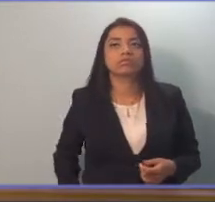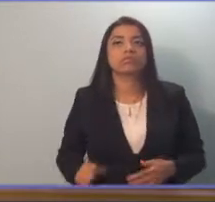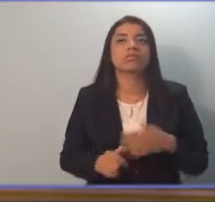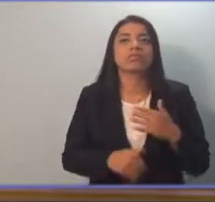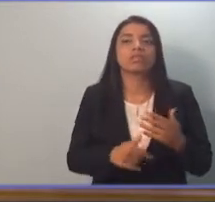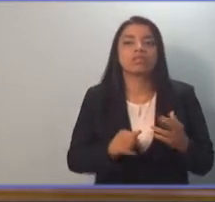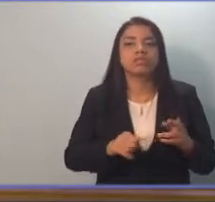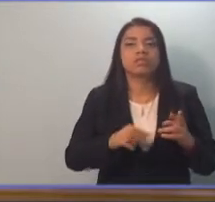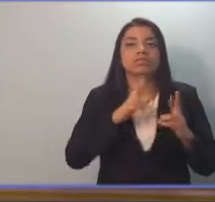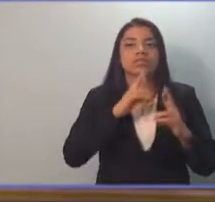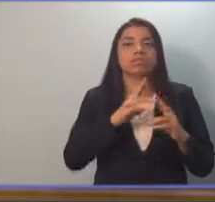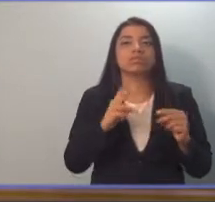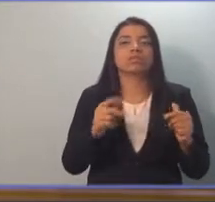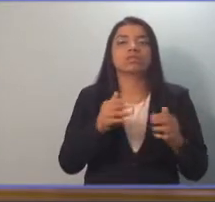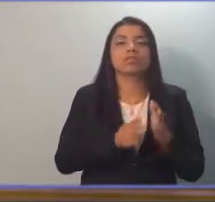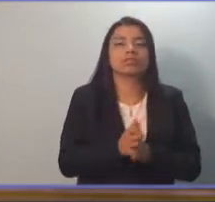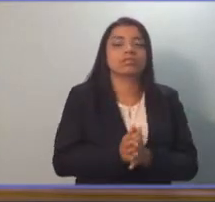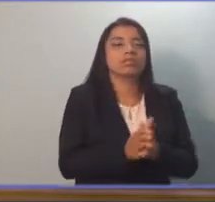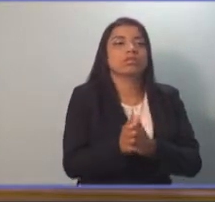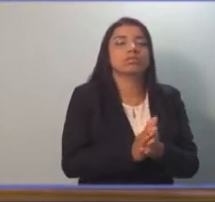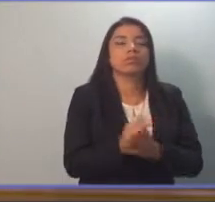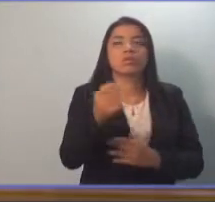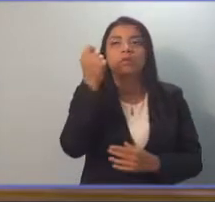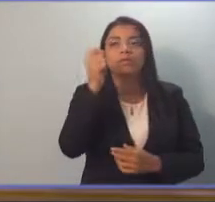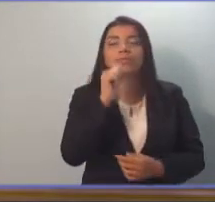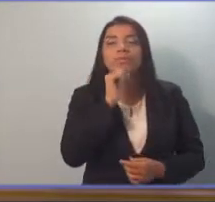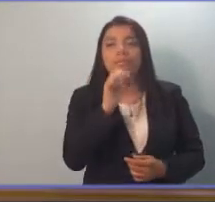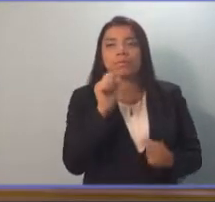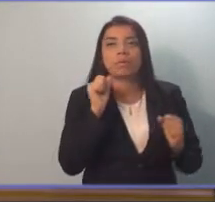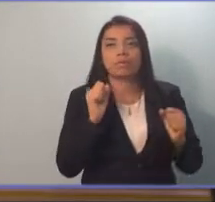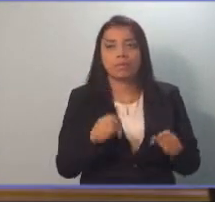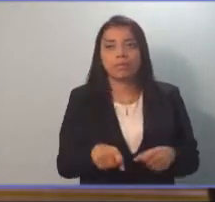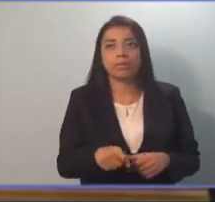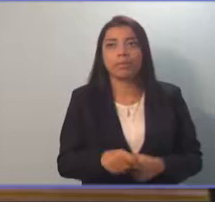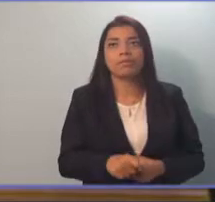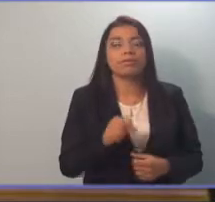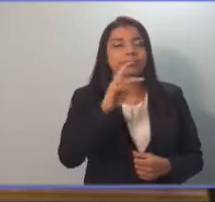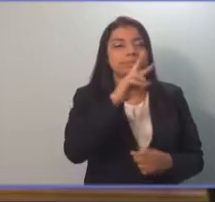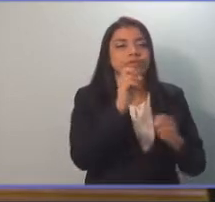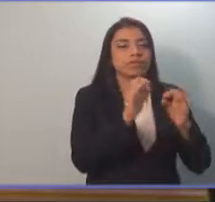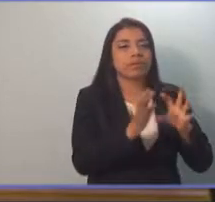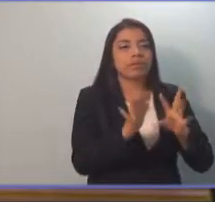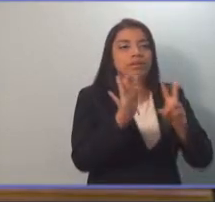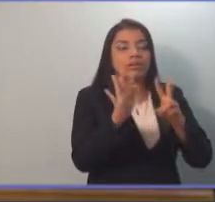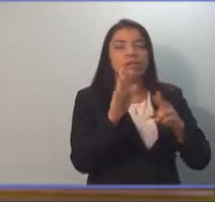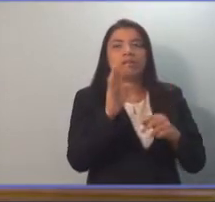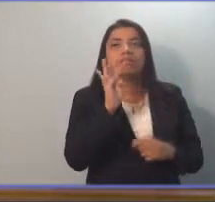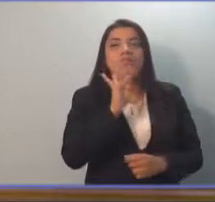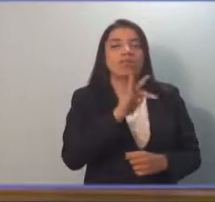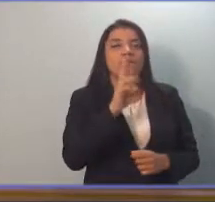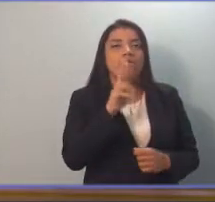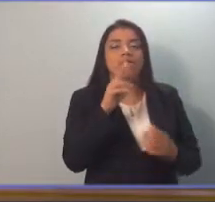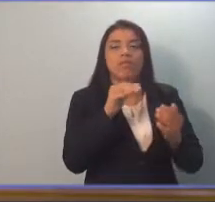de resultados más importantes podemos decir, el 2017 hubo